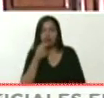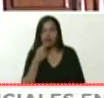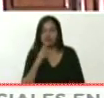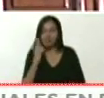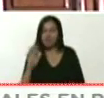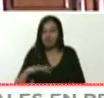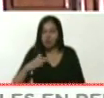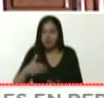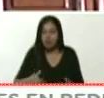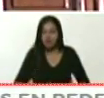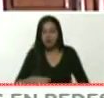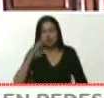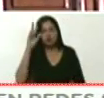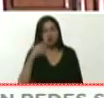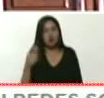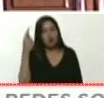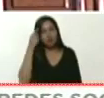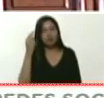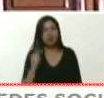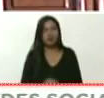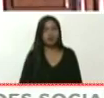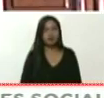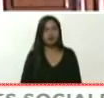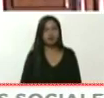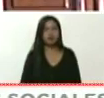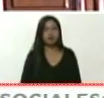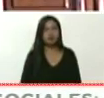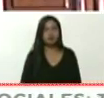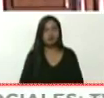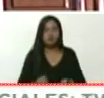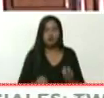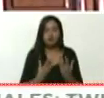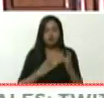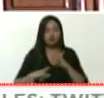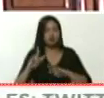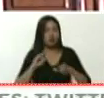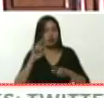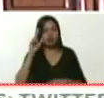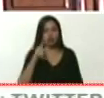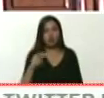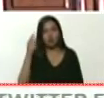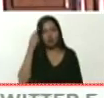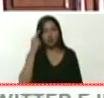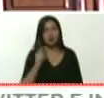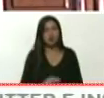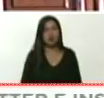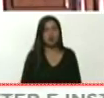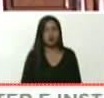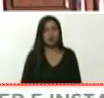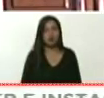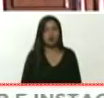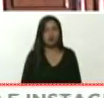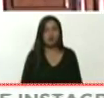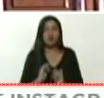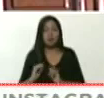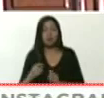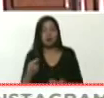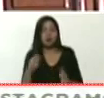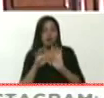esfuerzo diario. Surge del amor diario. Obras son amores, dice,